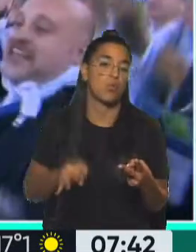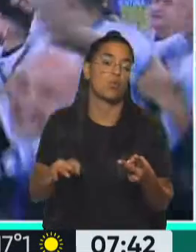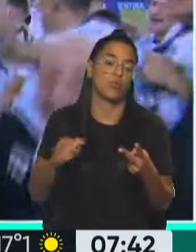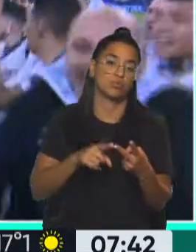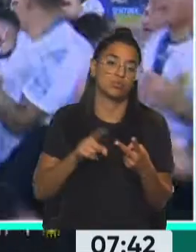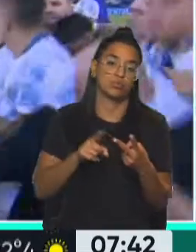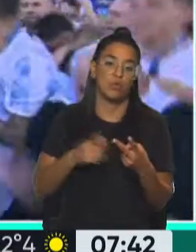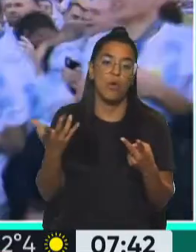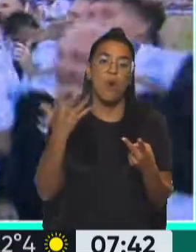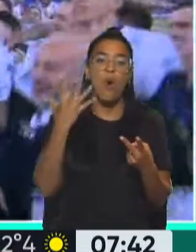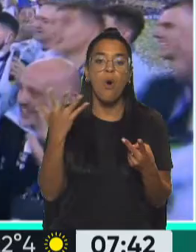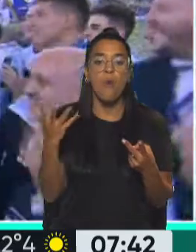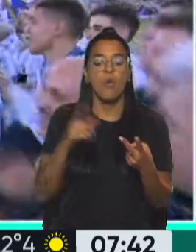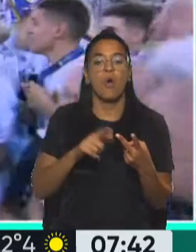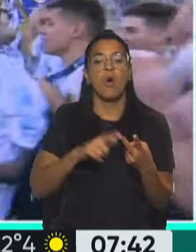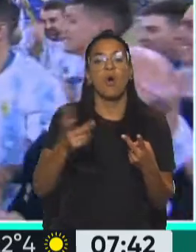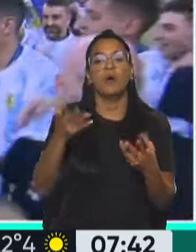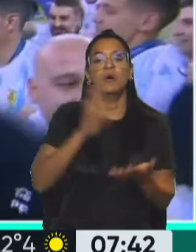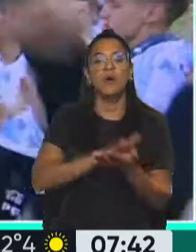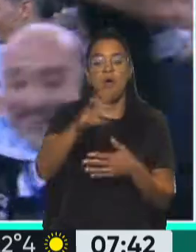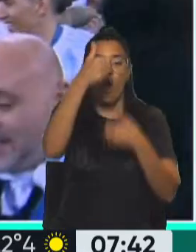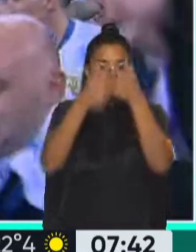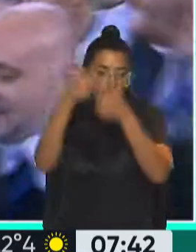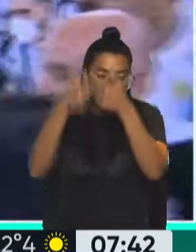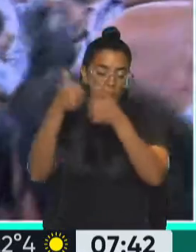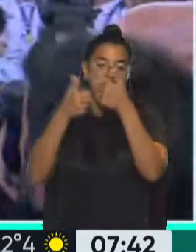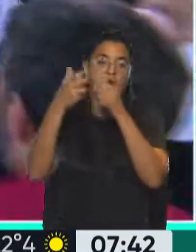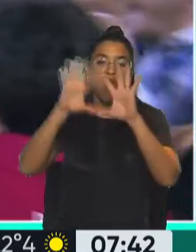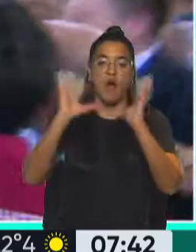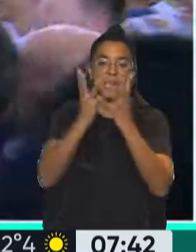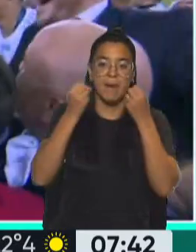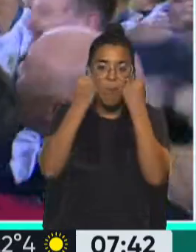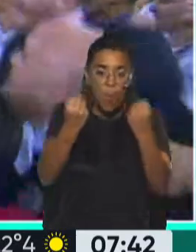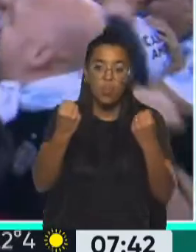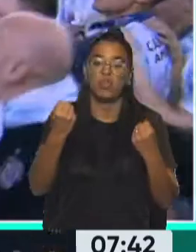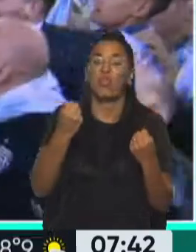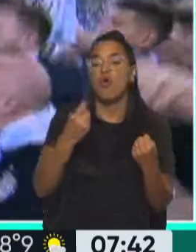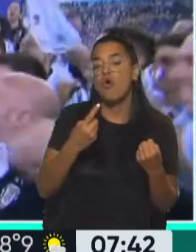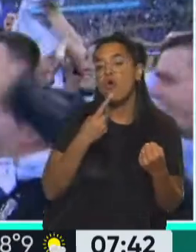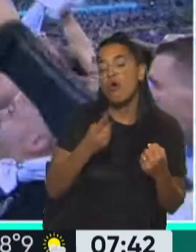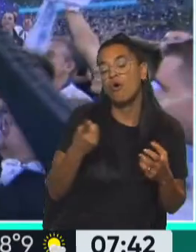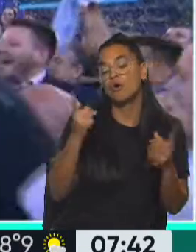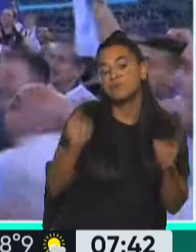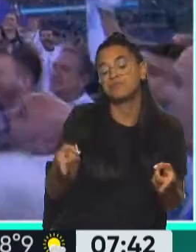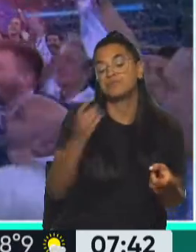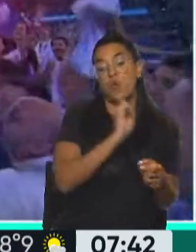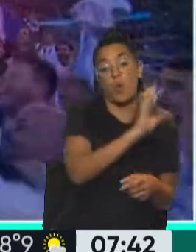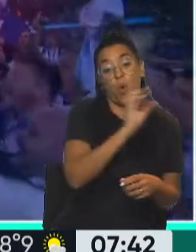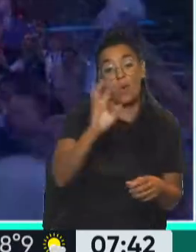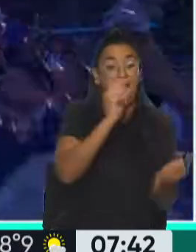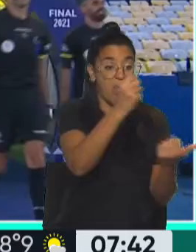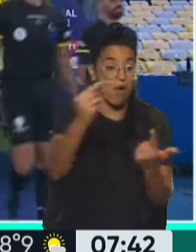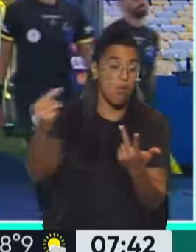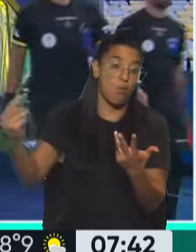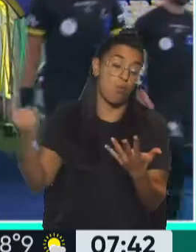del agregado en cuanto a la competitividad que tiene que ver una Copa del Mundo, más destacarse en los clubes, que es lo que en definitiva te genera